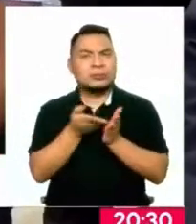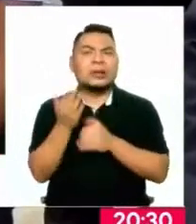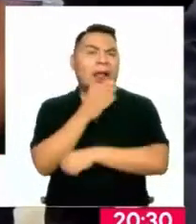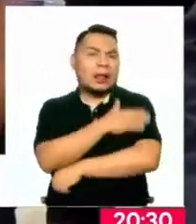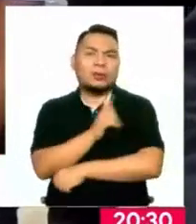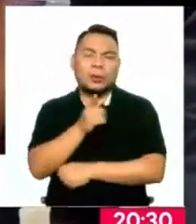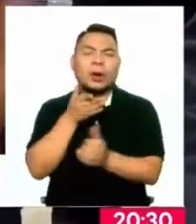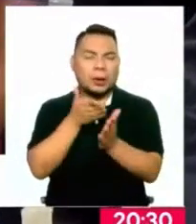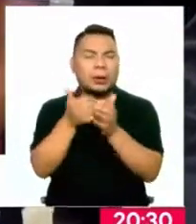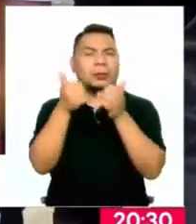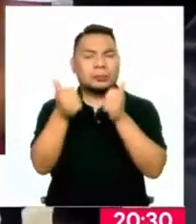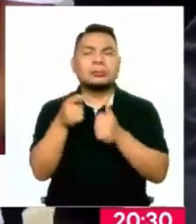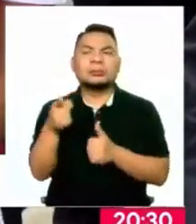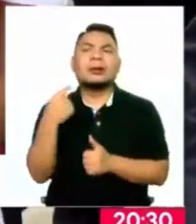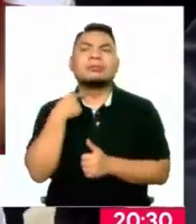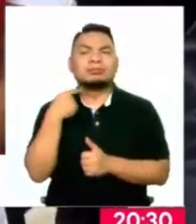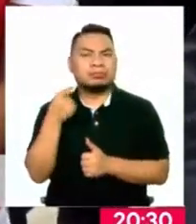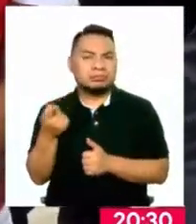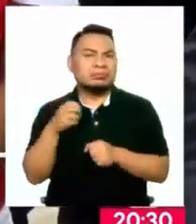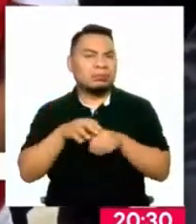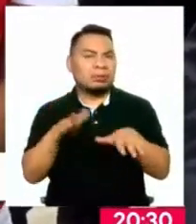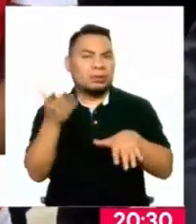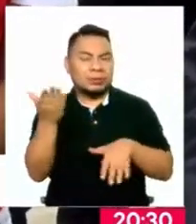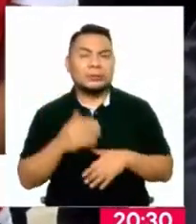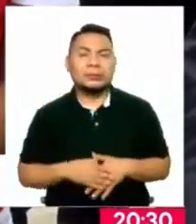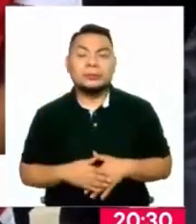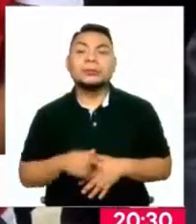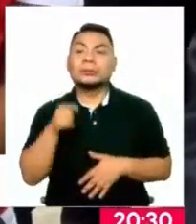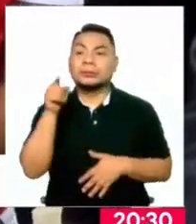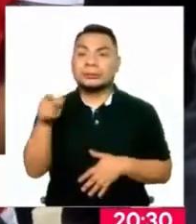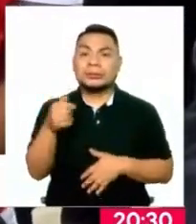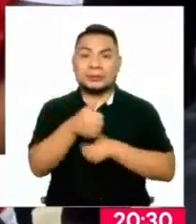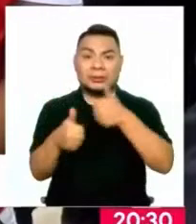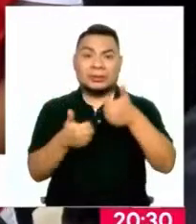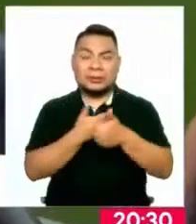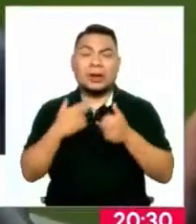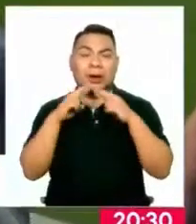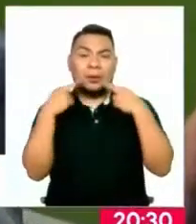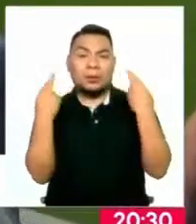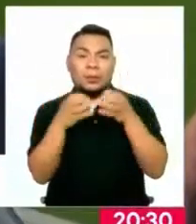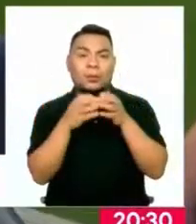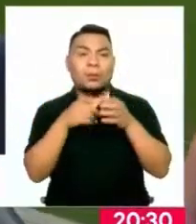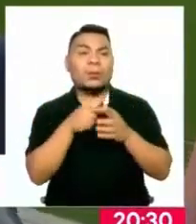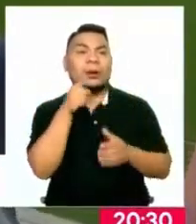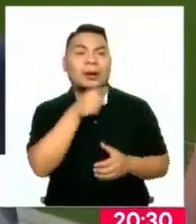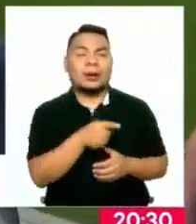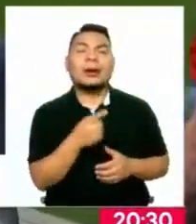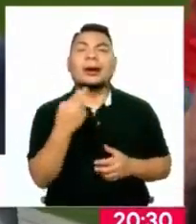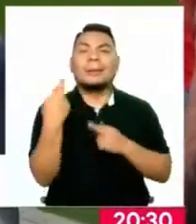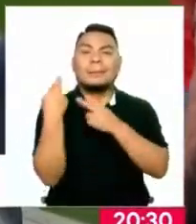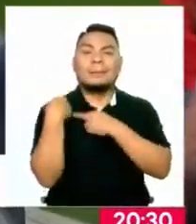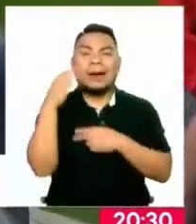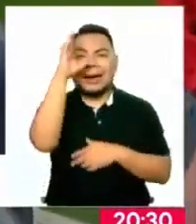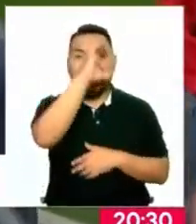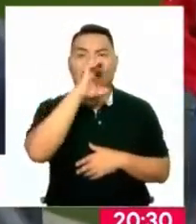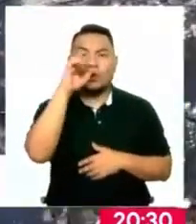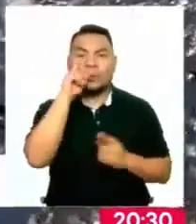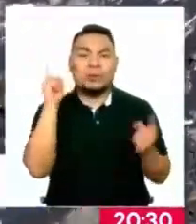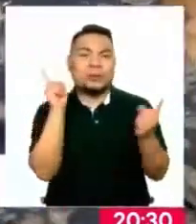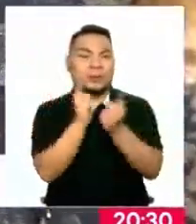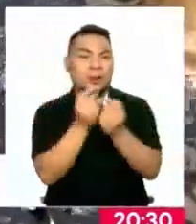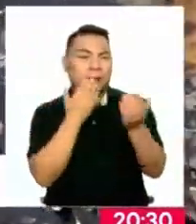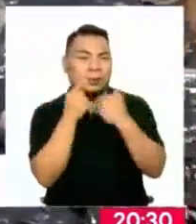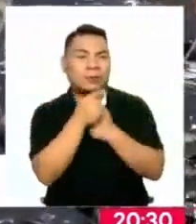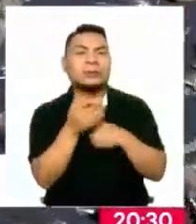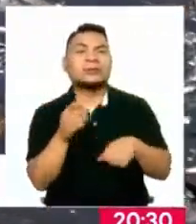frente al daño que ha ocasionado esta empresa. Boluarte sostuvo una reunión con el embajador de la Unión Europea en el Perú, Gaspar Frontini, quien